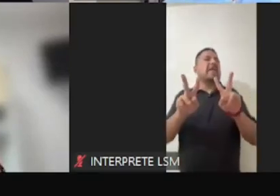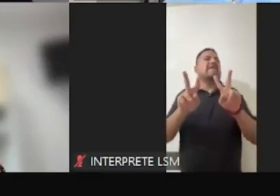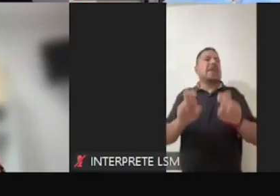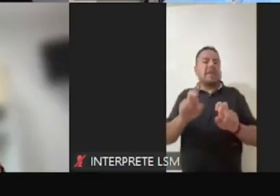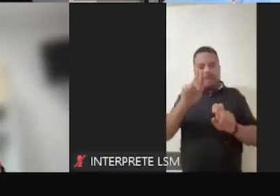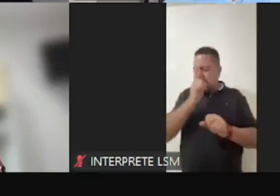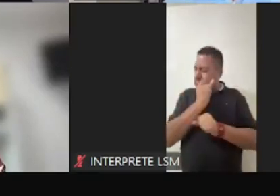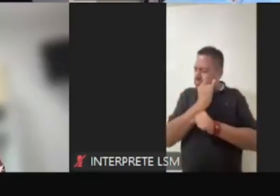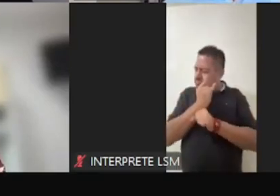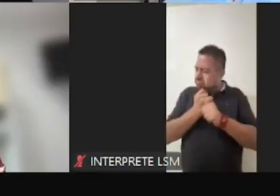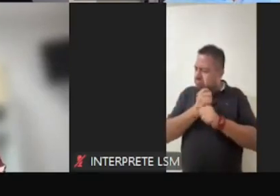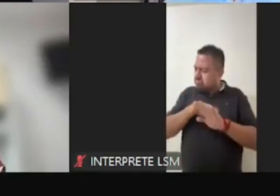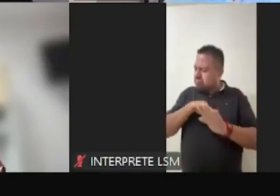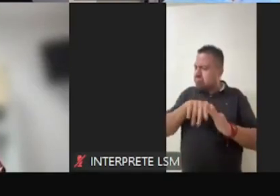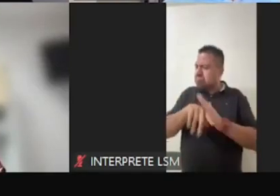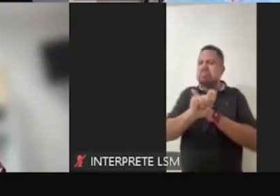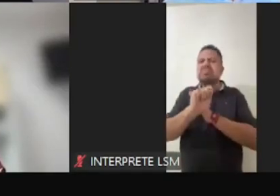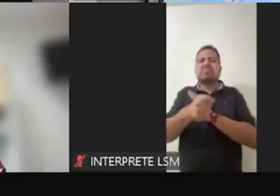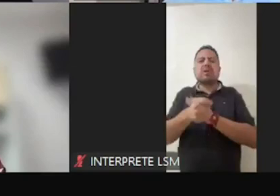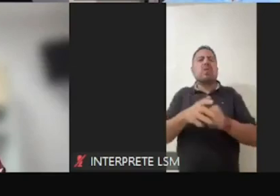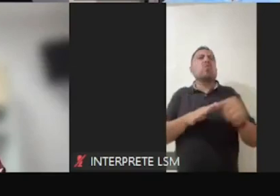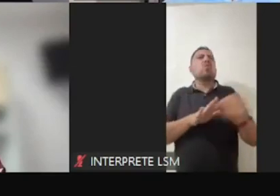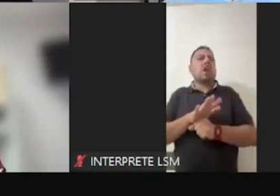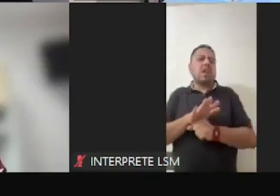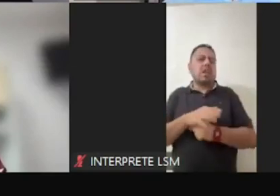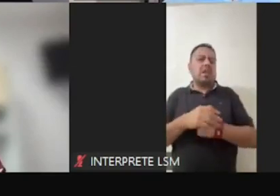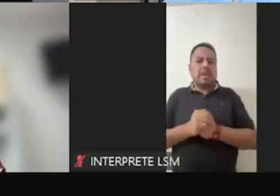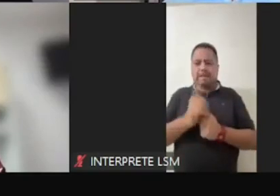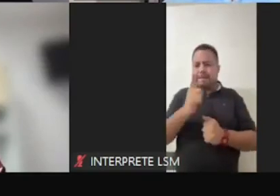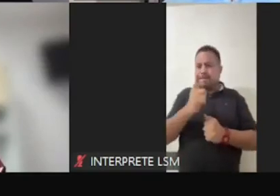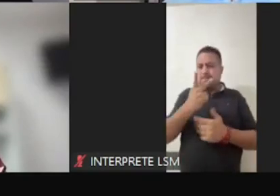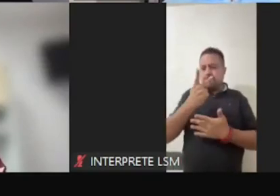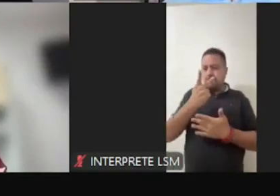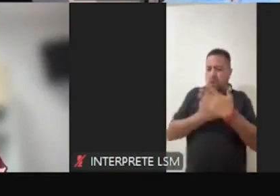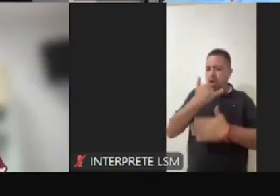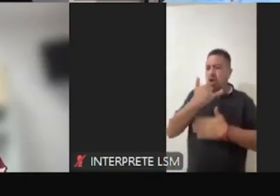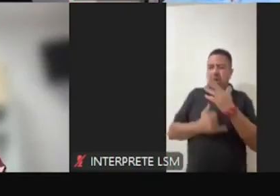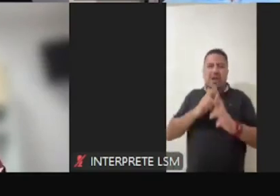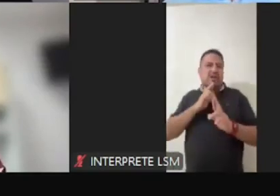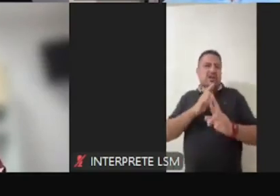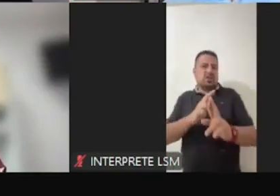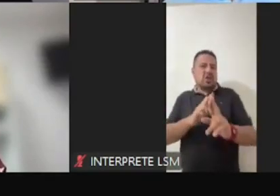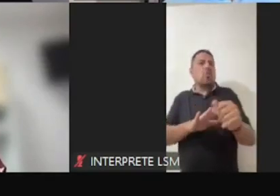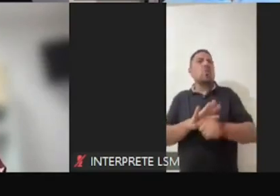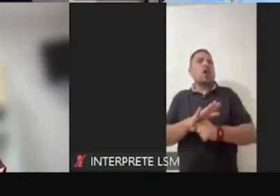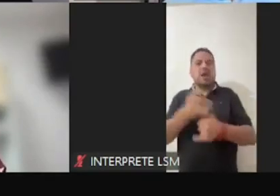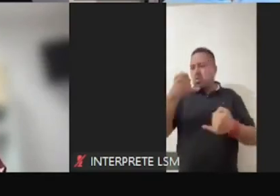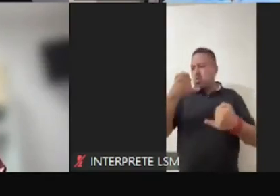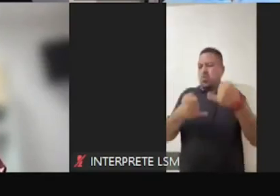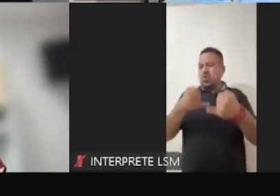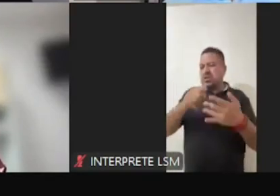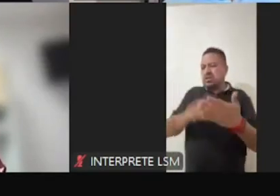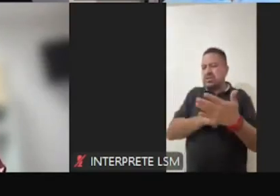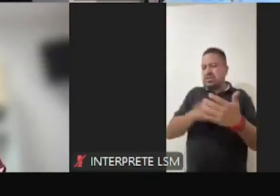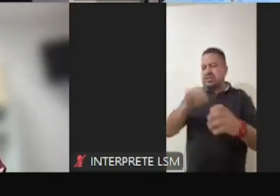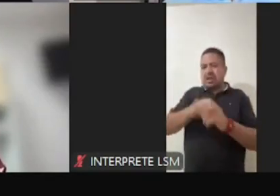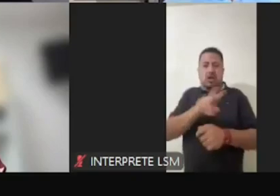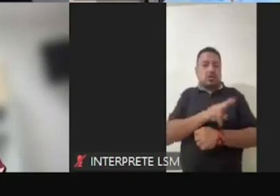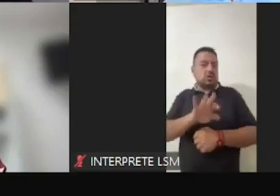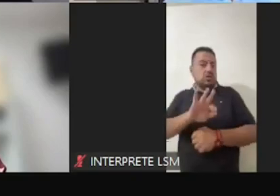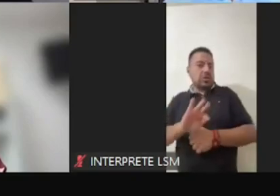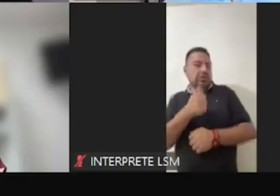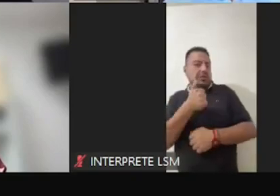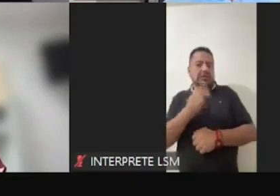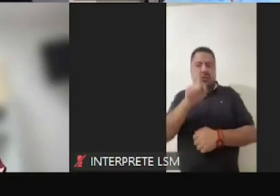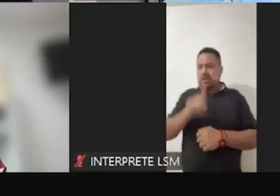para analizar y resolver se trata de un proyecto de resolución relativo al juicio electoral ciudadano 246